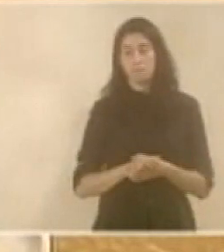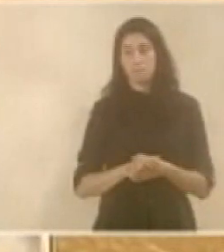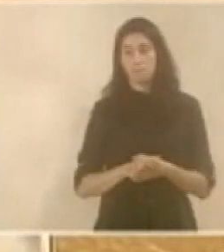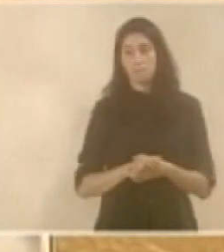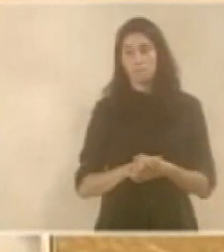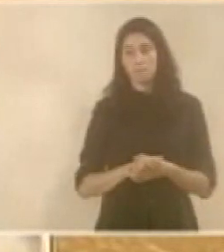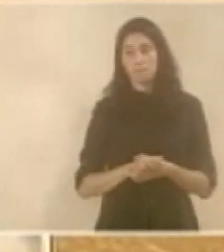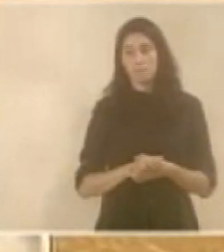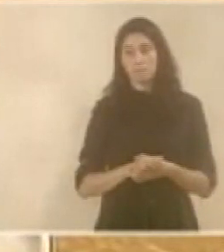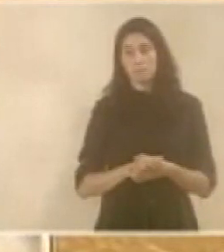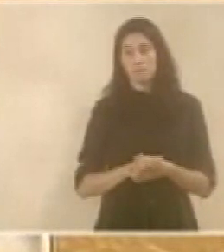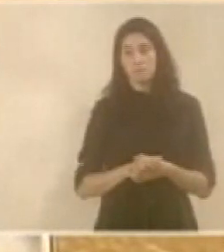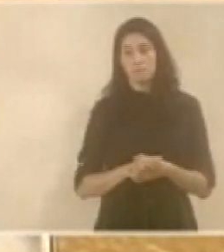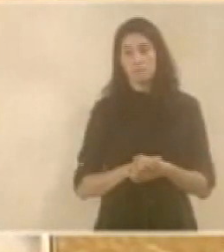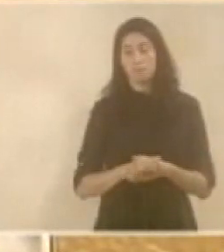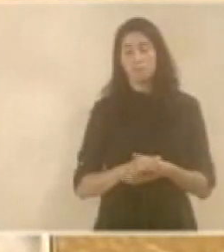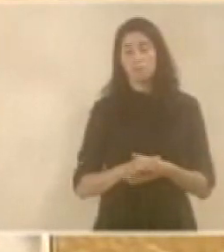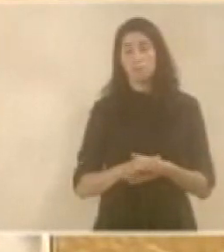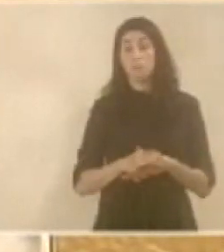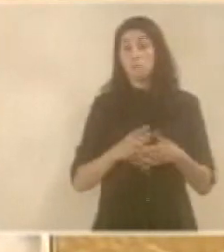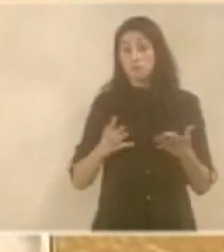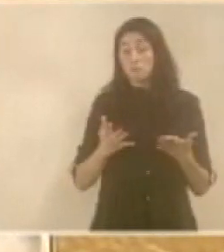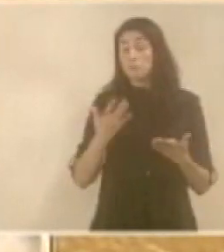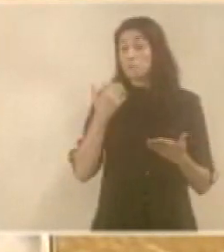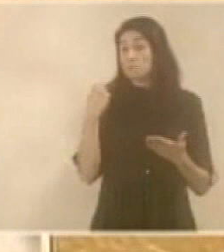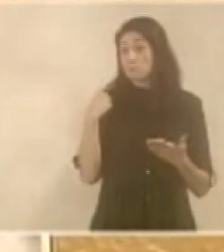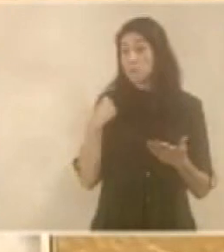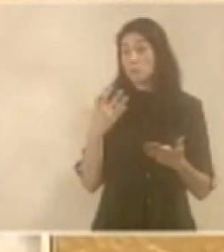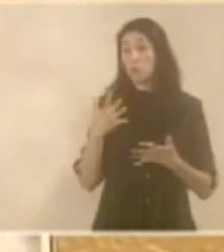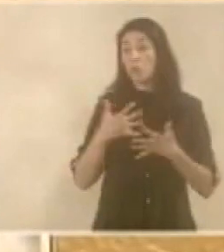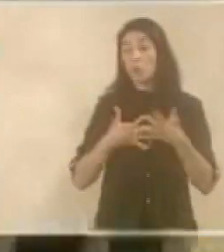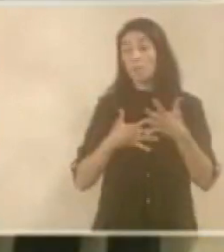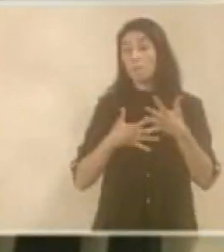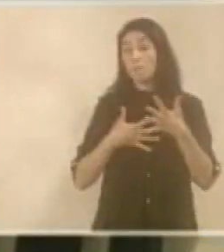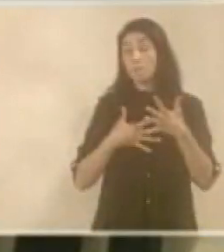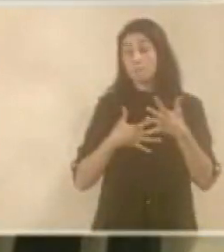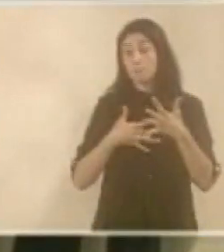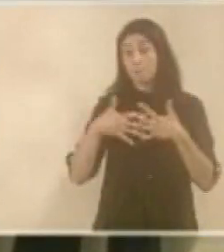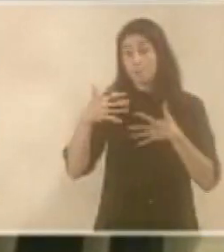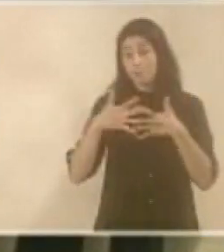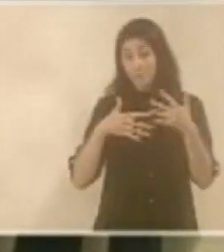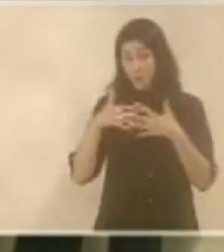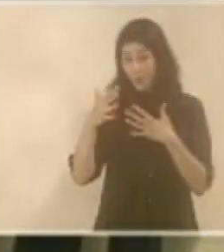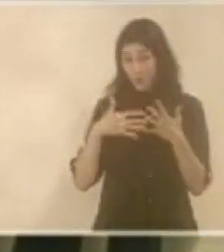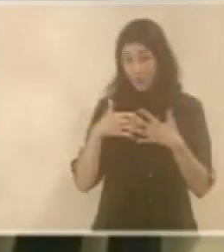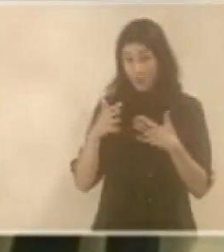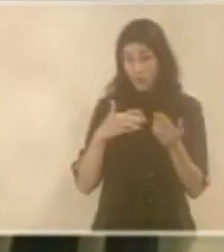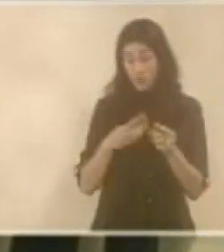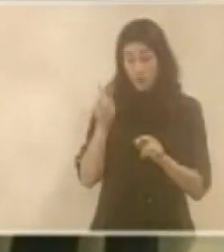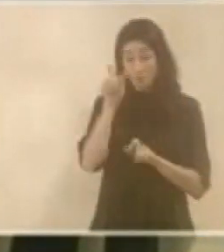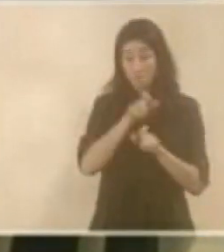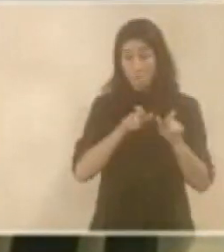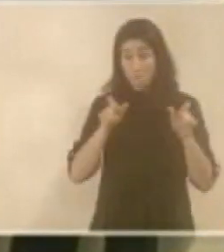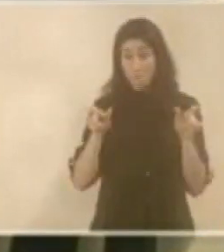1898. Sería interesante analizar el proceso por el que, mientras burgueses y aristócratas españoles nacidos en